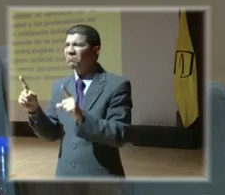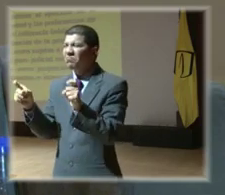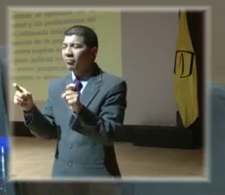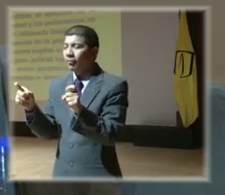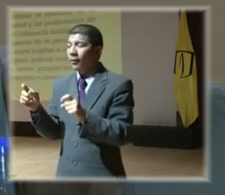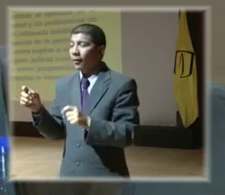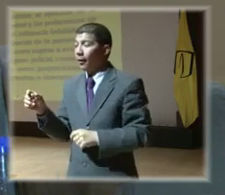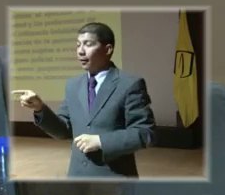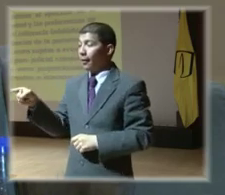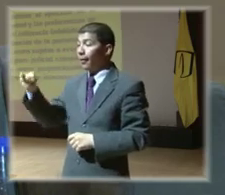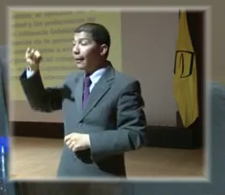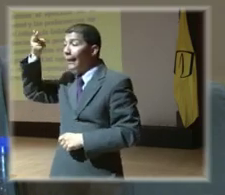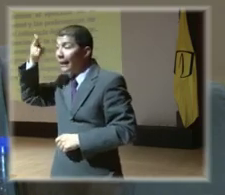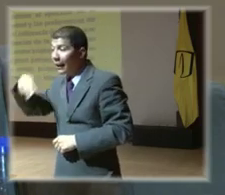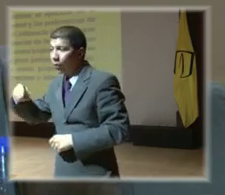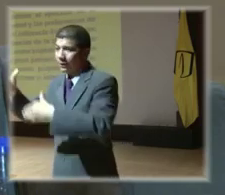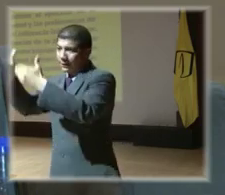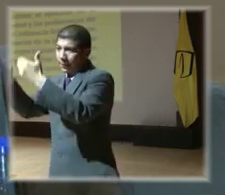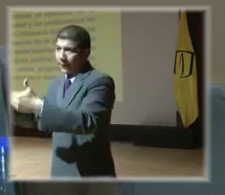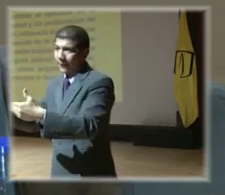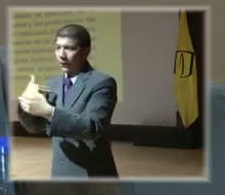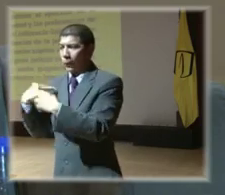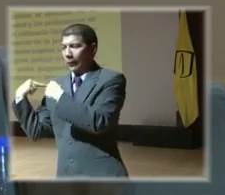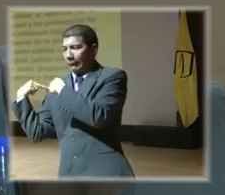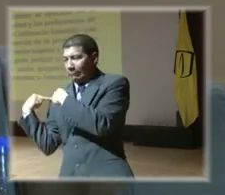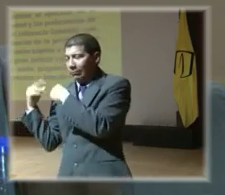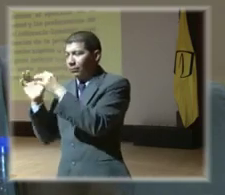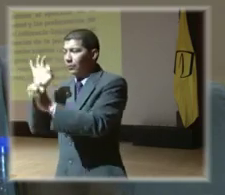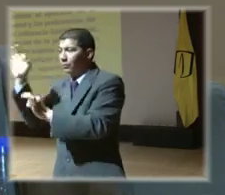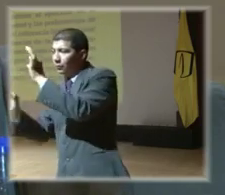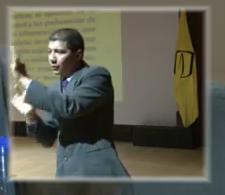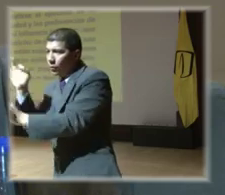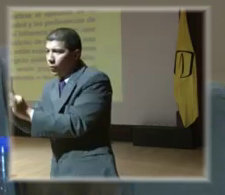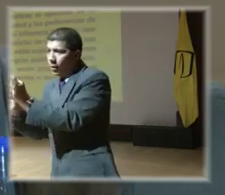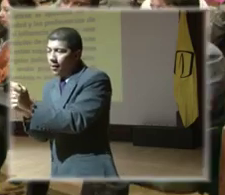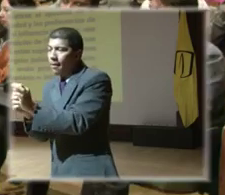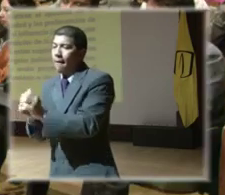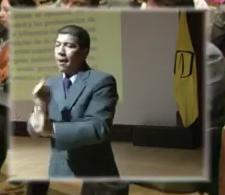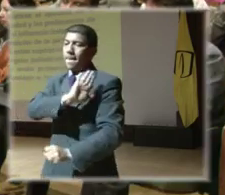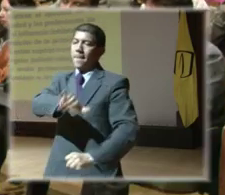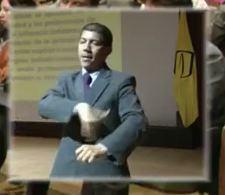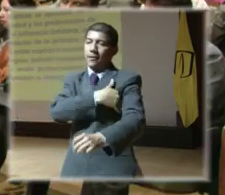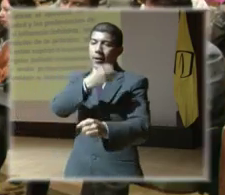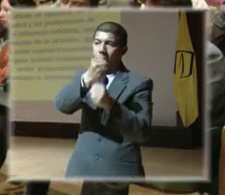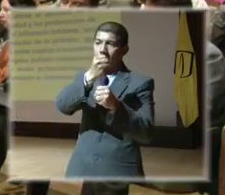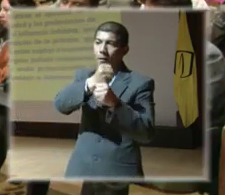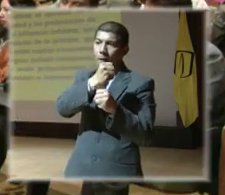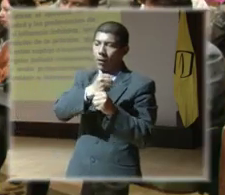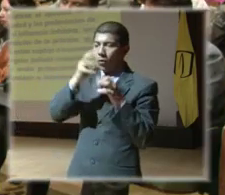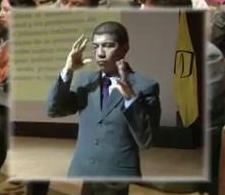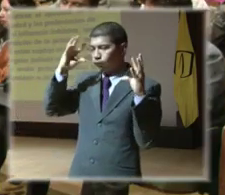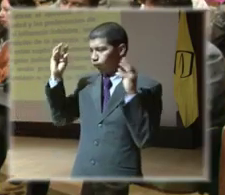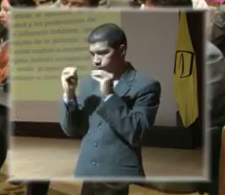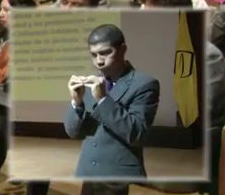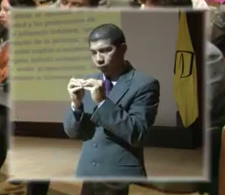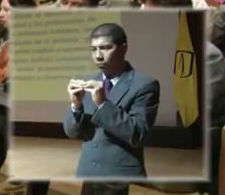que tienen carga familiar de manera amplia y logramos un pronunciamiento del Ministerio de Trabajo que señala